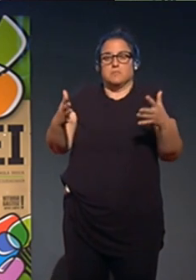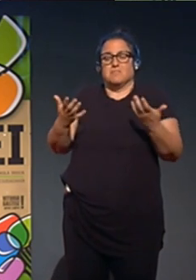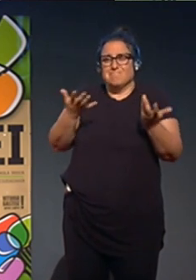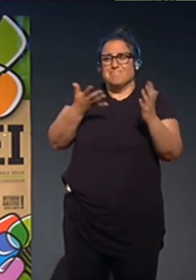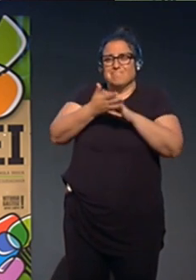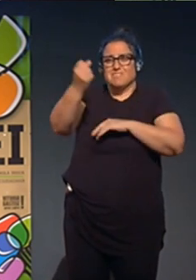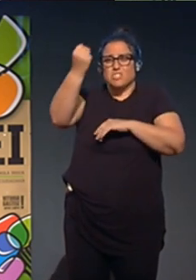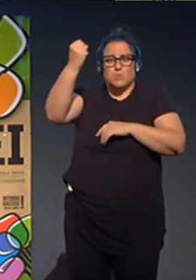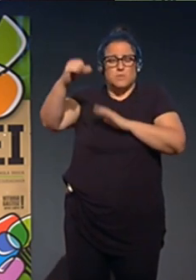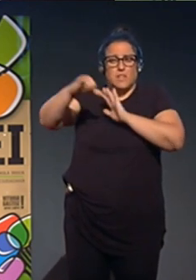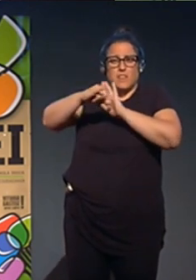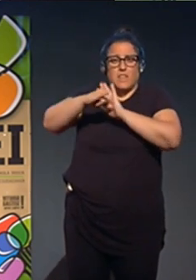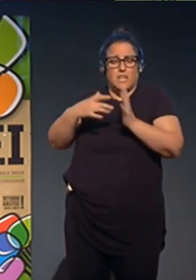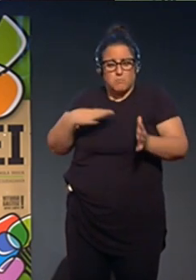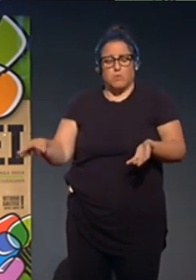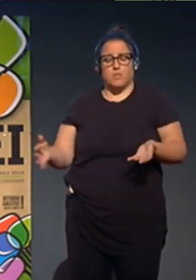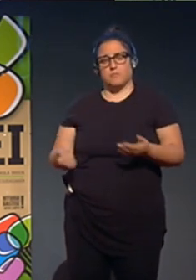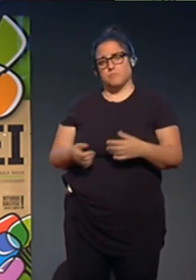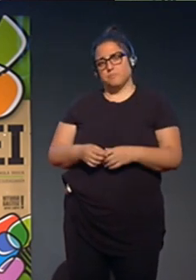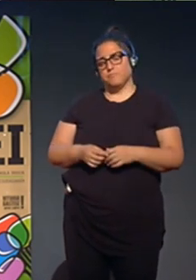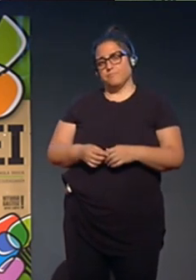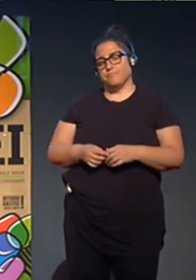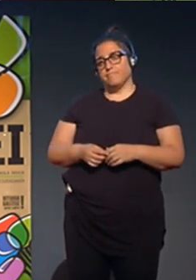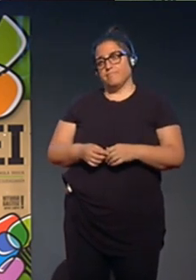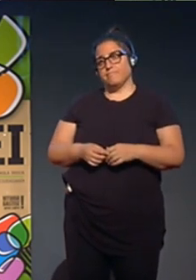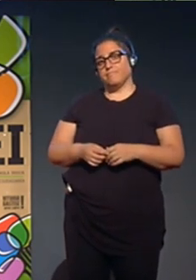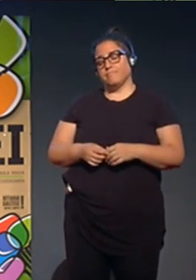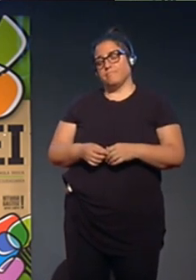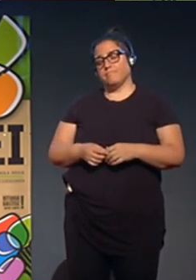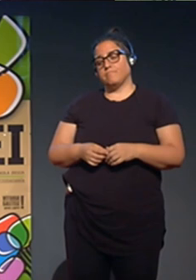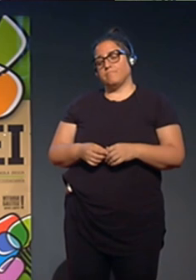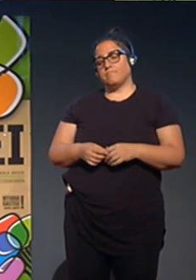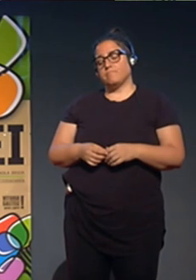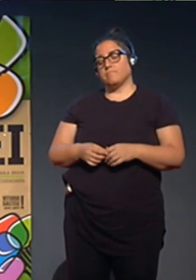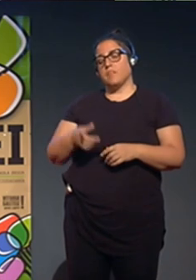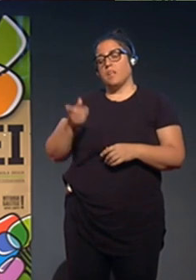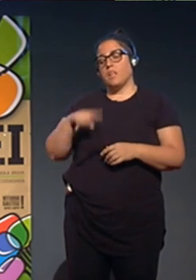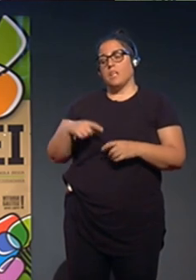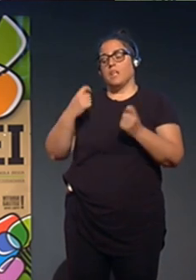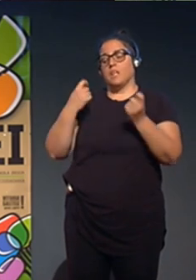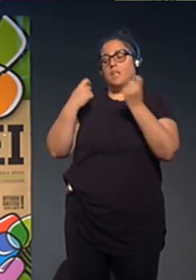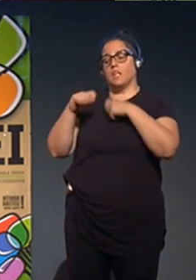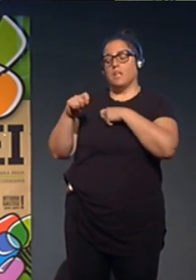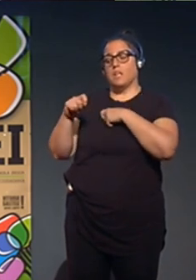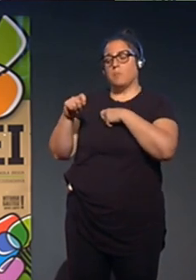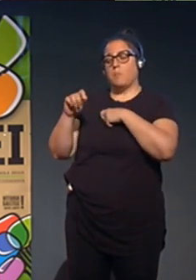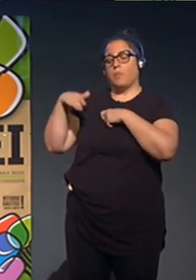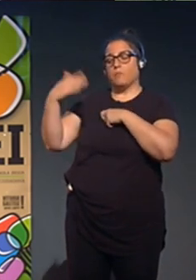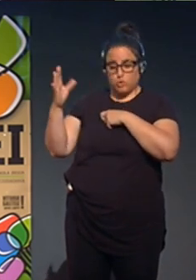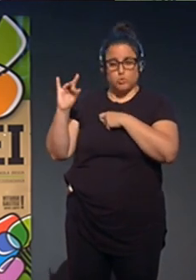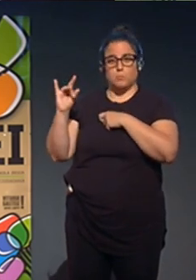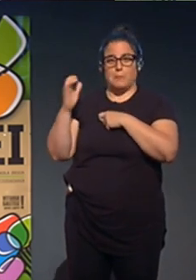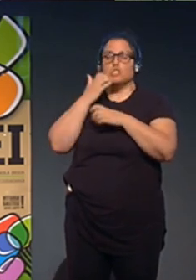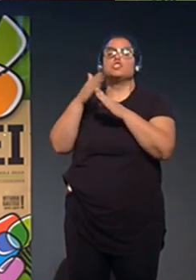subsidiaria lo más cerca posible eh Y esto es compatible con exportar Sí pero lo que sobra y por